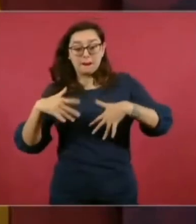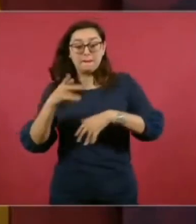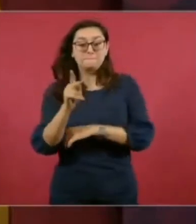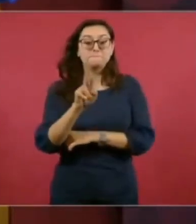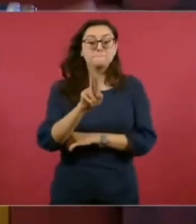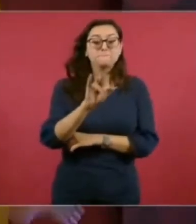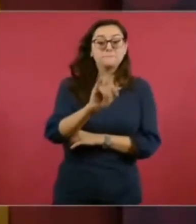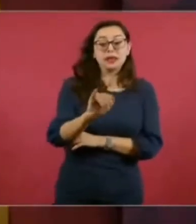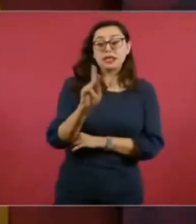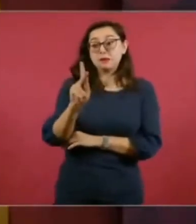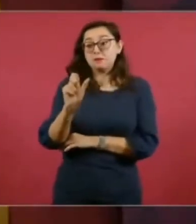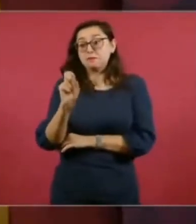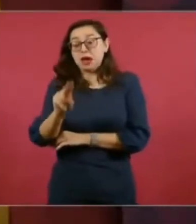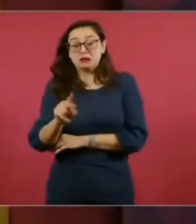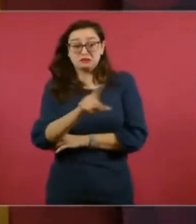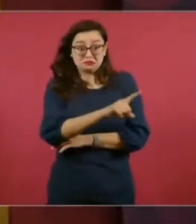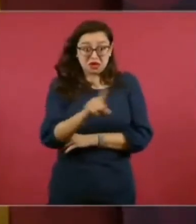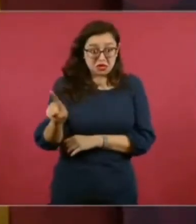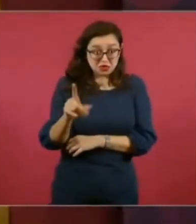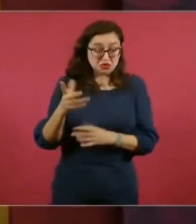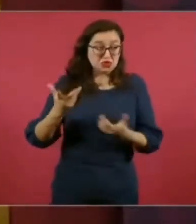autodenominaban representantes populares,